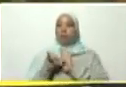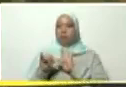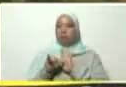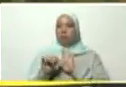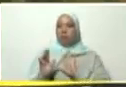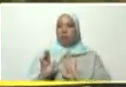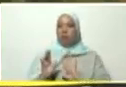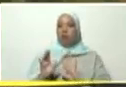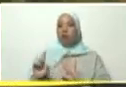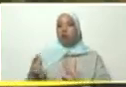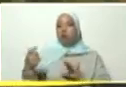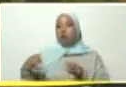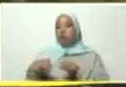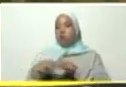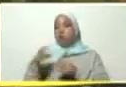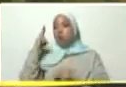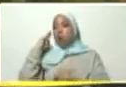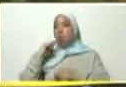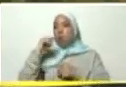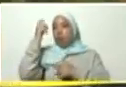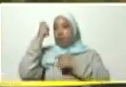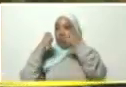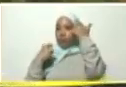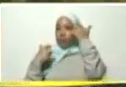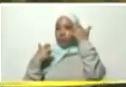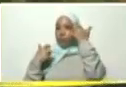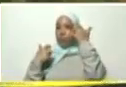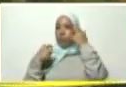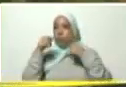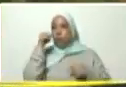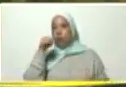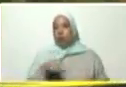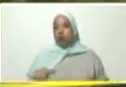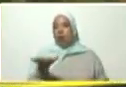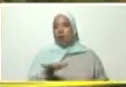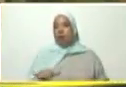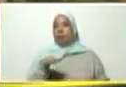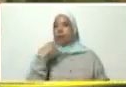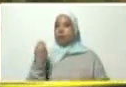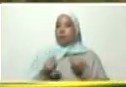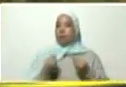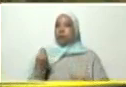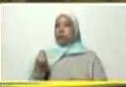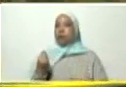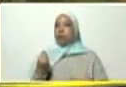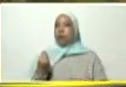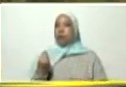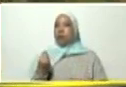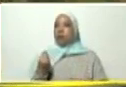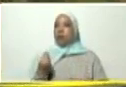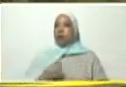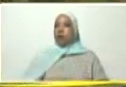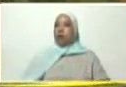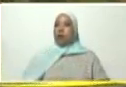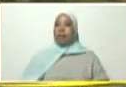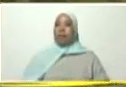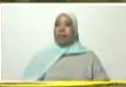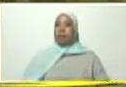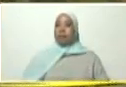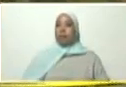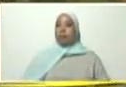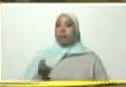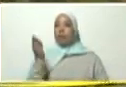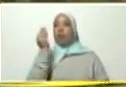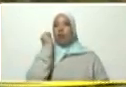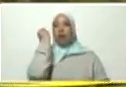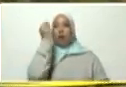simplemente que una hueche basta Perdón que una vez que lo haya postulado y nosotros lo vamos a tomar en cuenta se va a hacer una evaluación estamos pensando